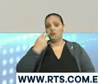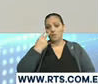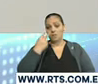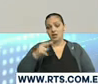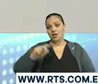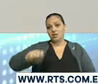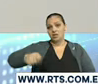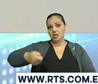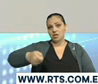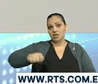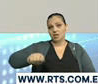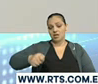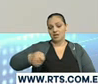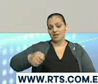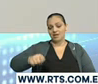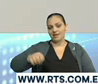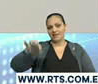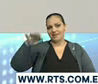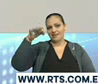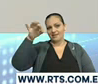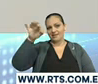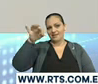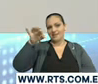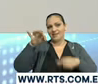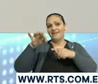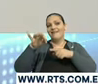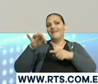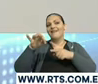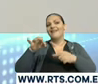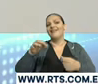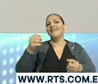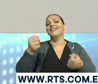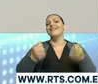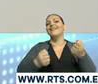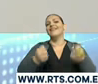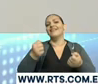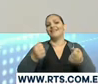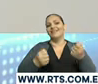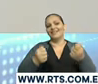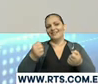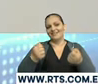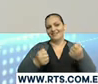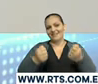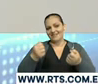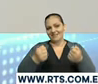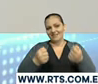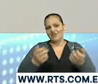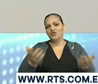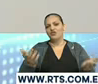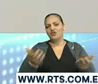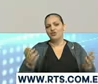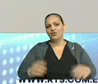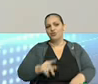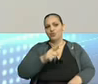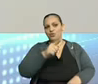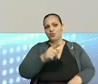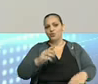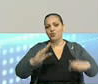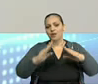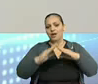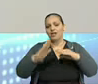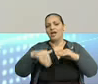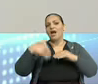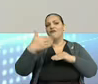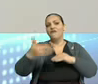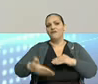llave? Mira esta marca, es nuevita la llave. Ese carro está afuera de tu casa. O lo coges o no